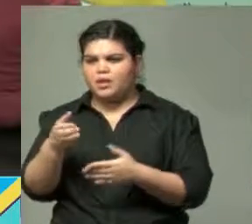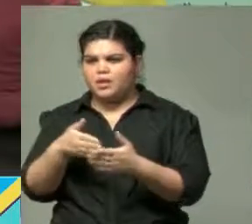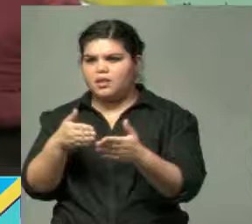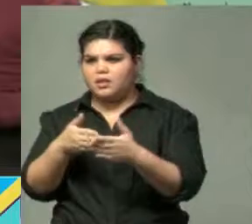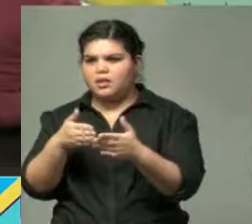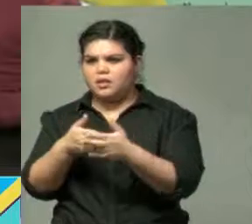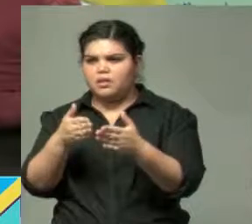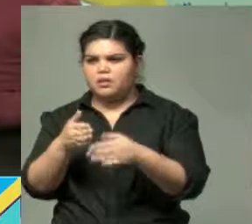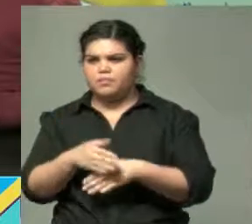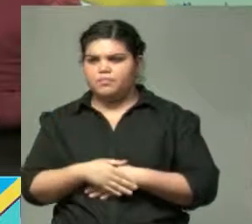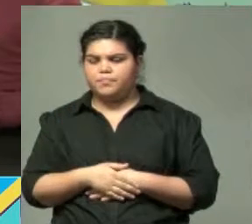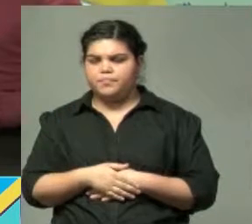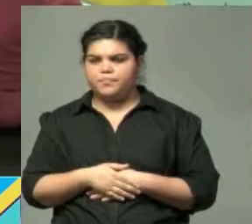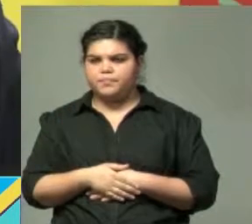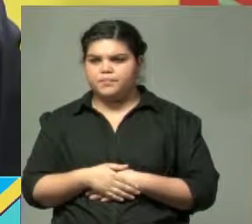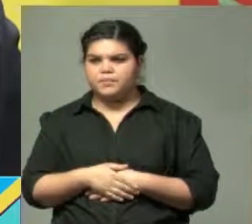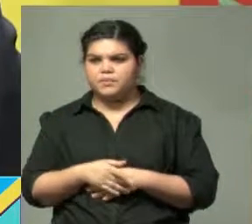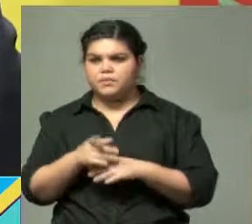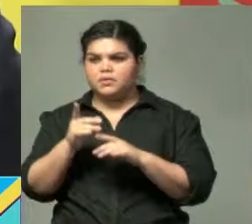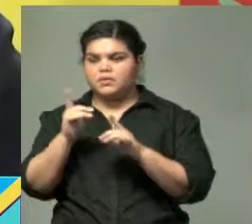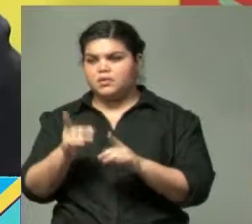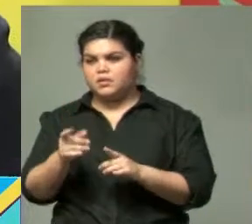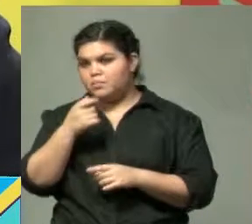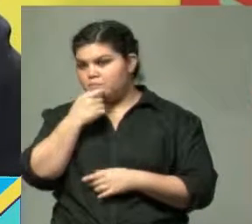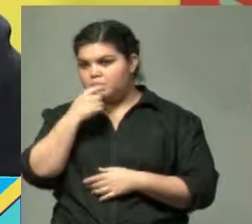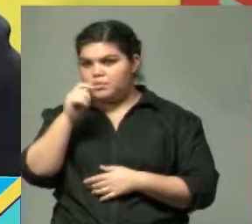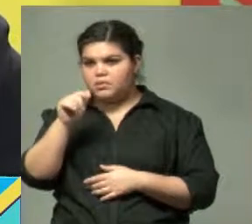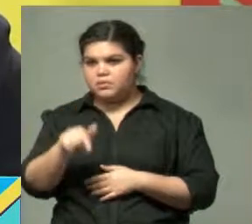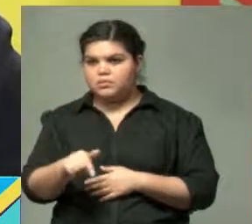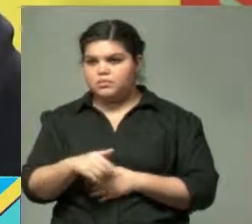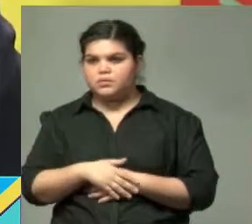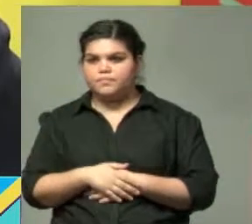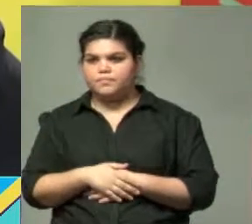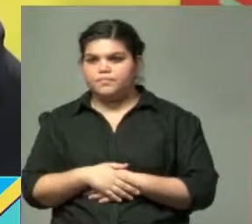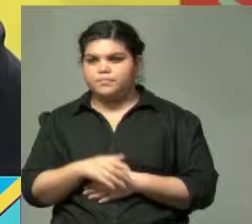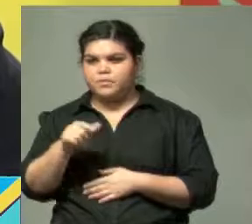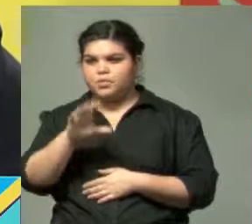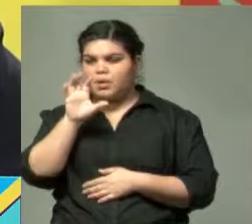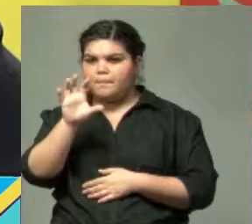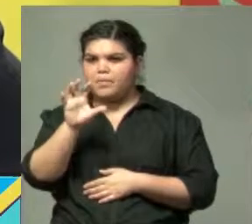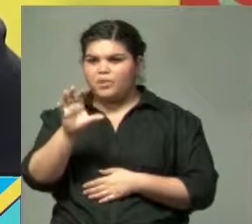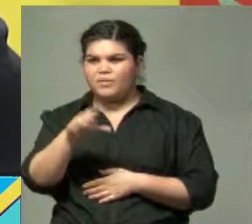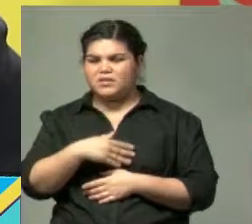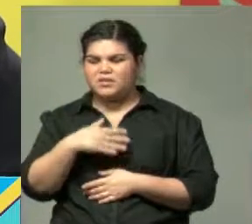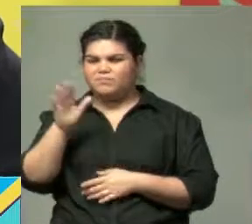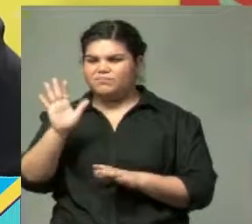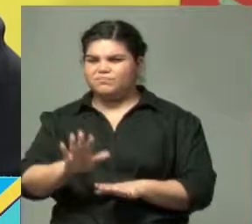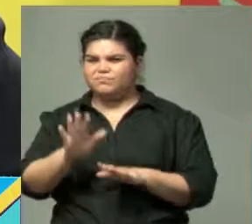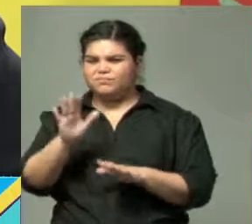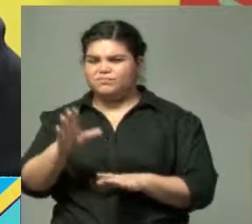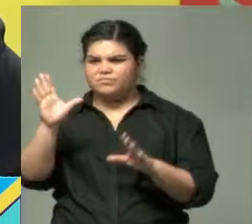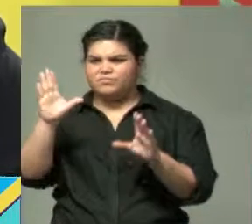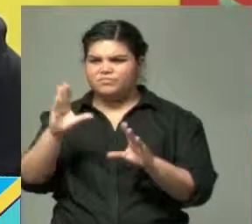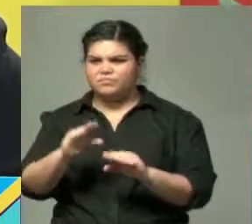esa venta les generara cubrir los costos acá en Mendoza. Y teníamos una provincia bastante deprimida en este sentido. Tener